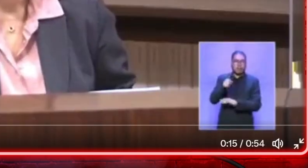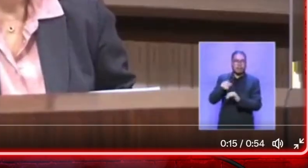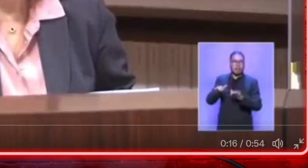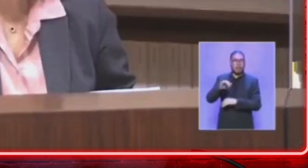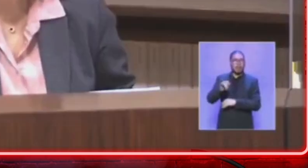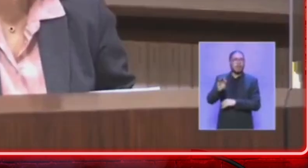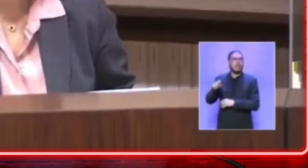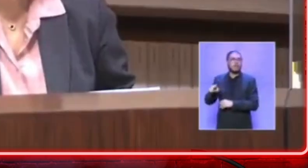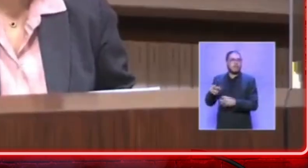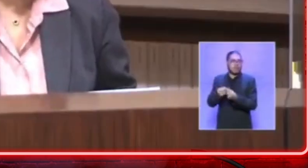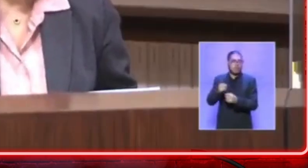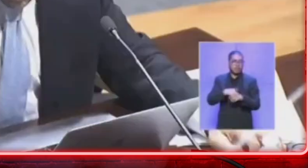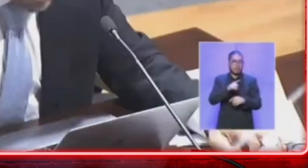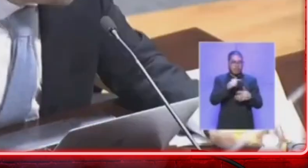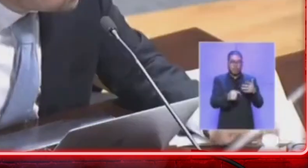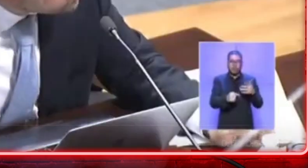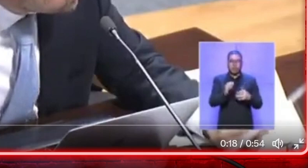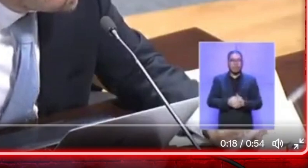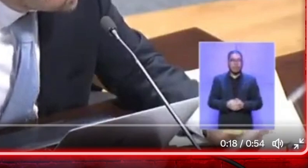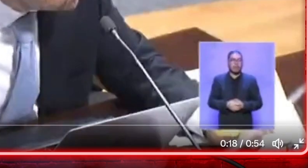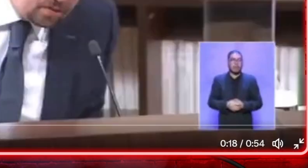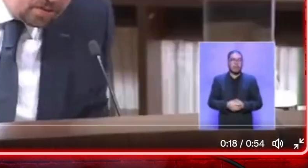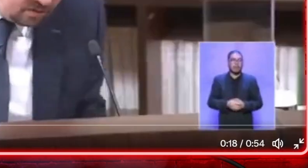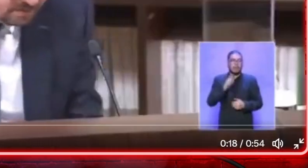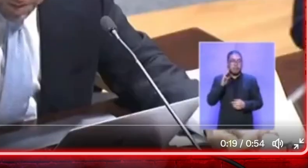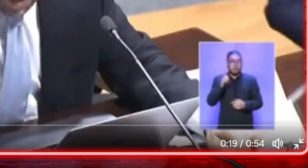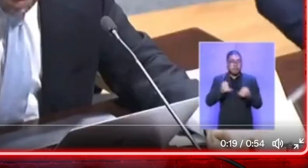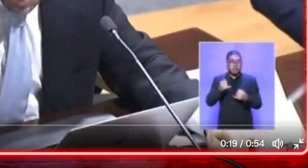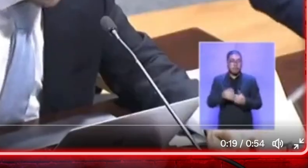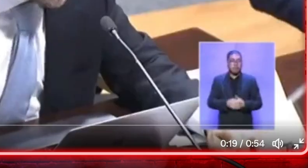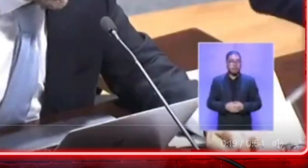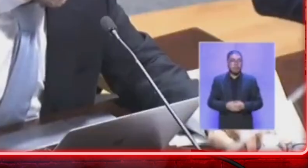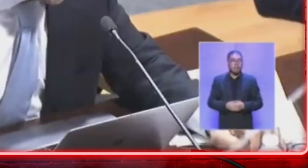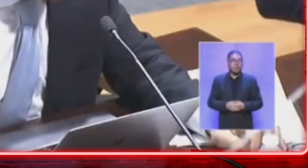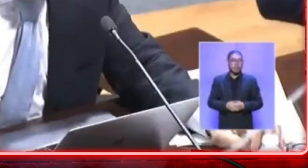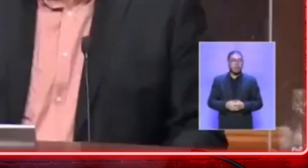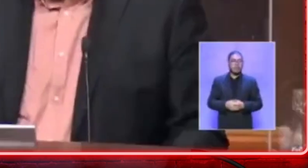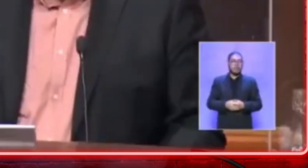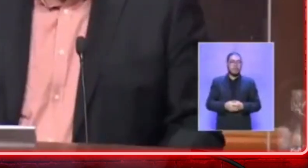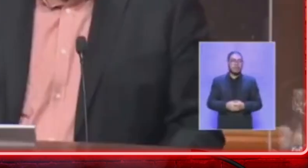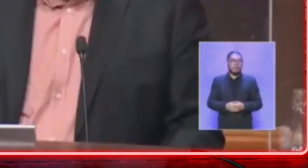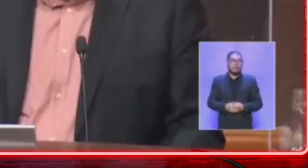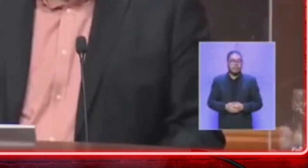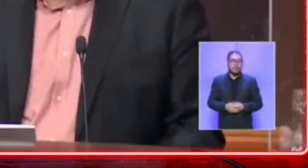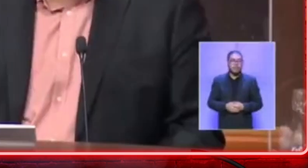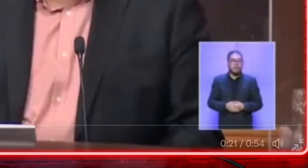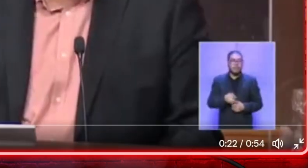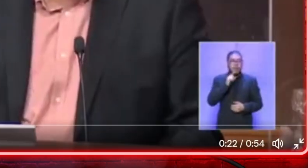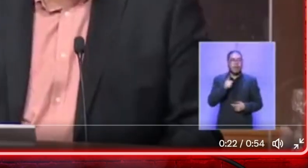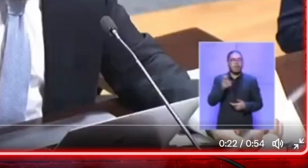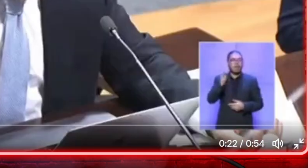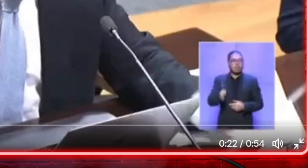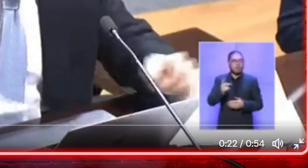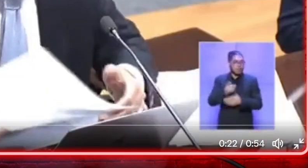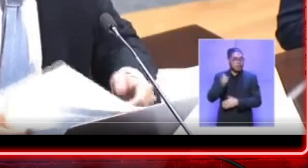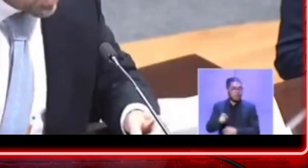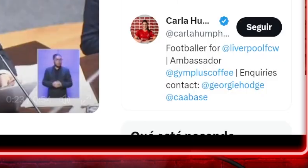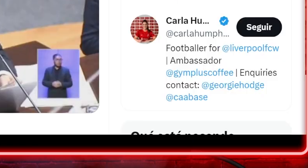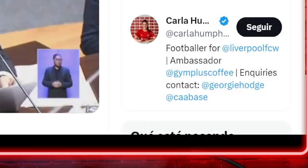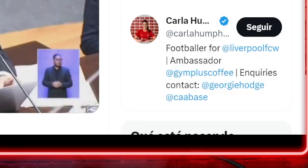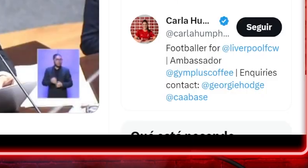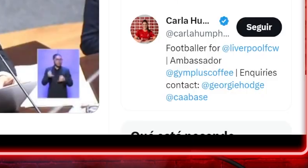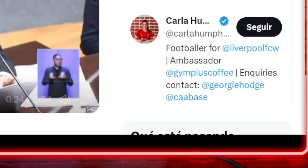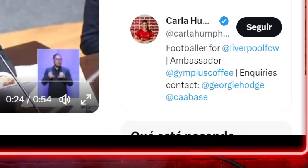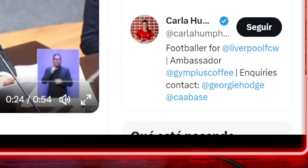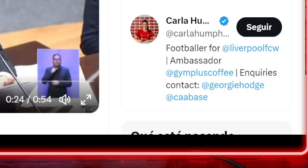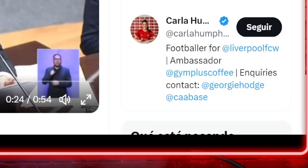J46 y acumulados y a favor de las demás propuestas. Magistrado José Luis Vargas Valdés. Con todos los proyectos. Magistrado presidente Reyes Rodríguez Mondragón. A favor de los proyectos. Magistrado presidente, le informo que el